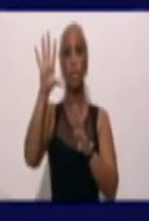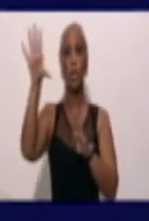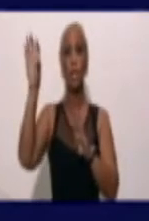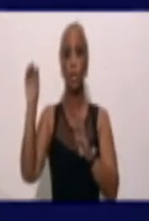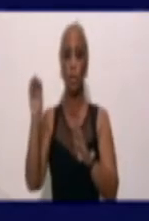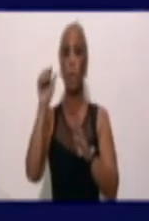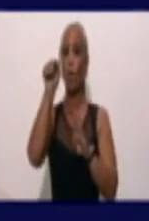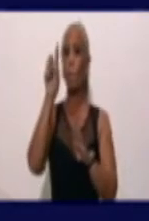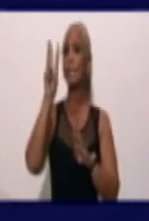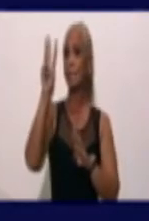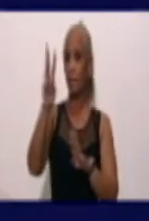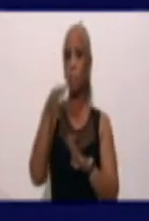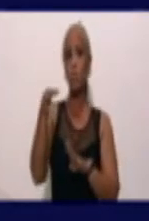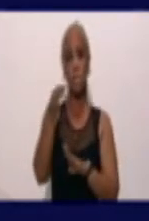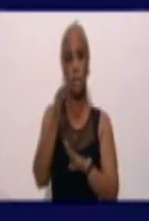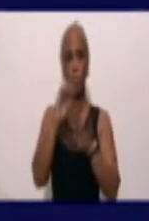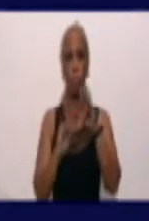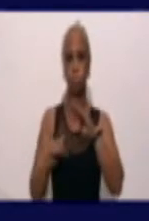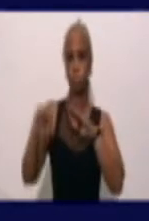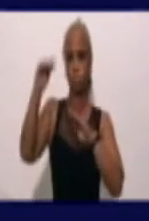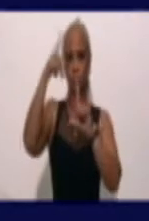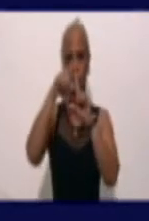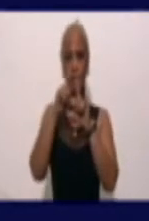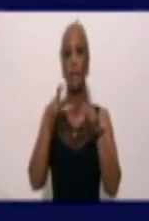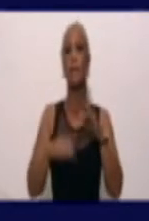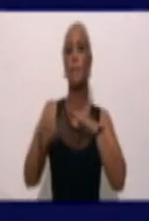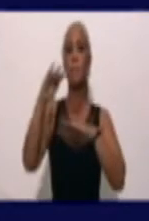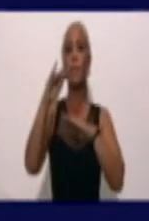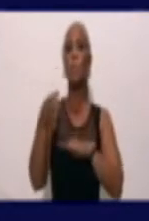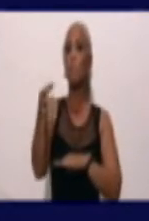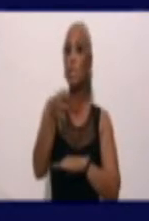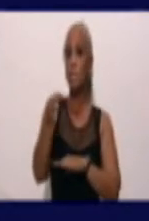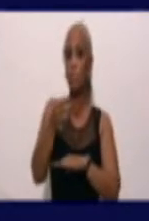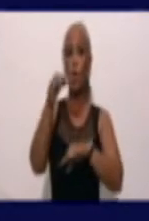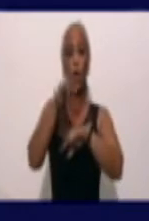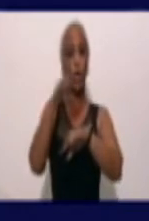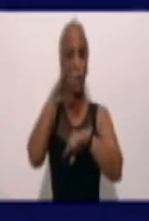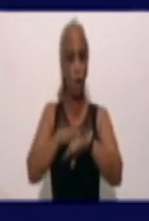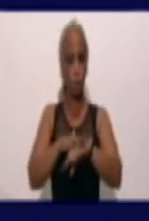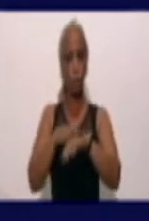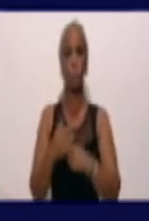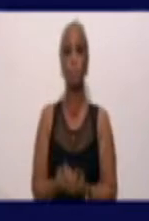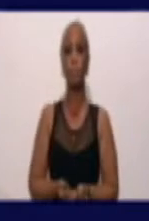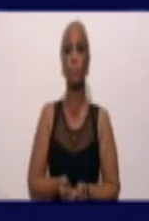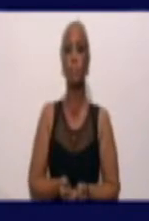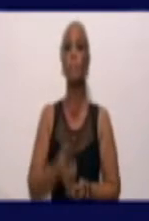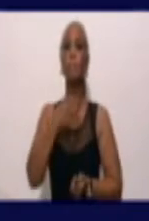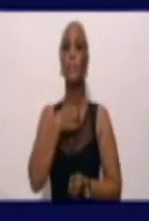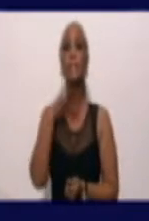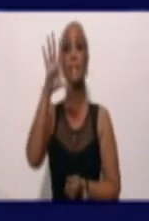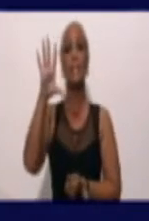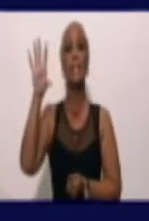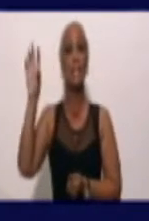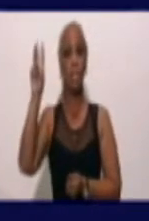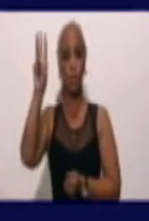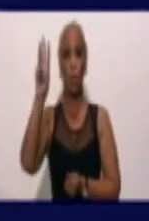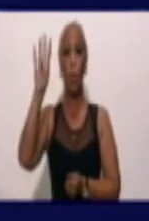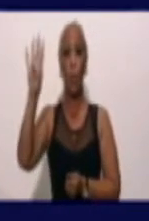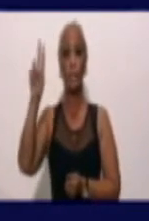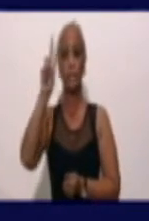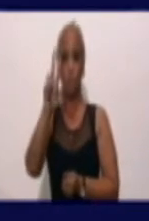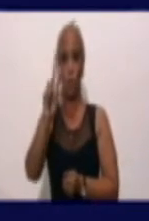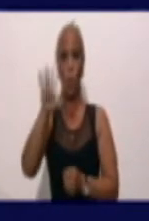los municipios que presentan una mayor tasa son el municipio Río Cauto, que reporta 542 casos en